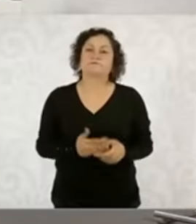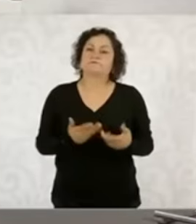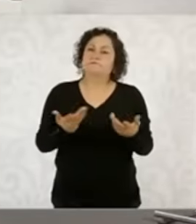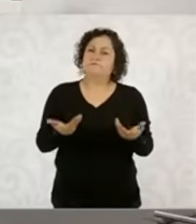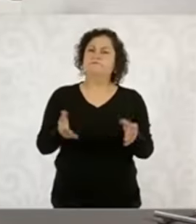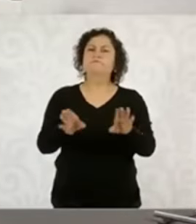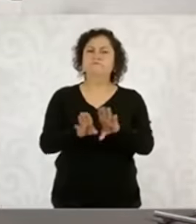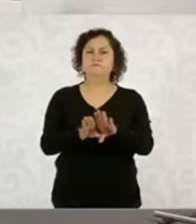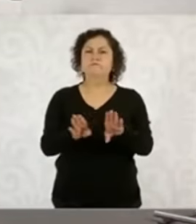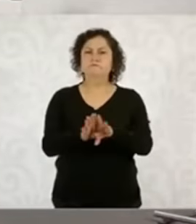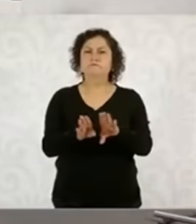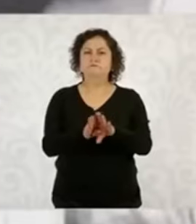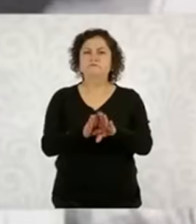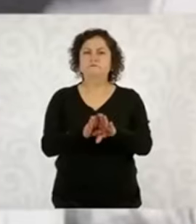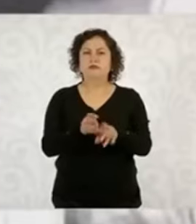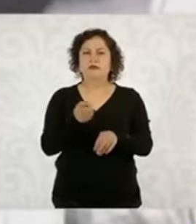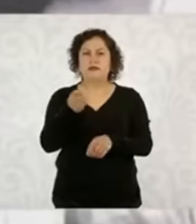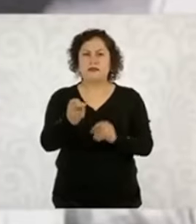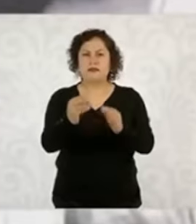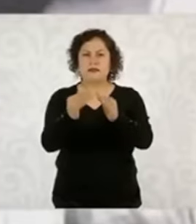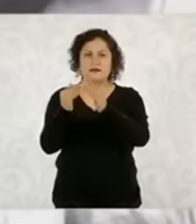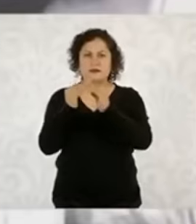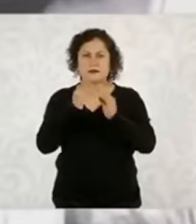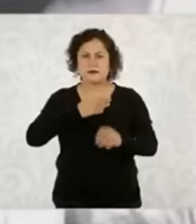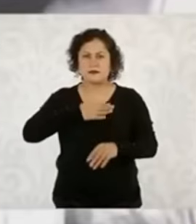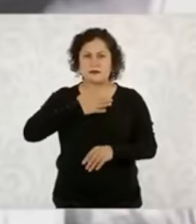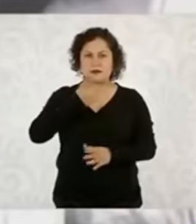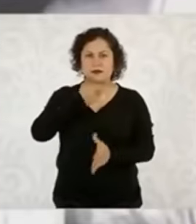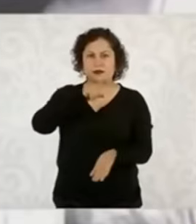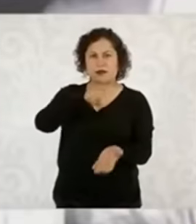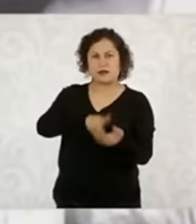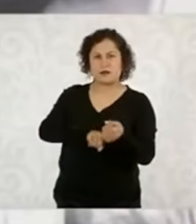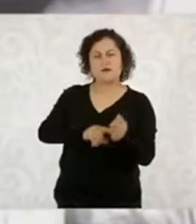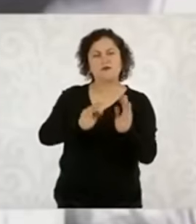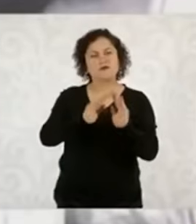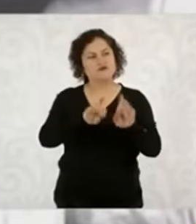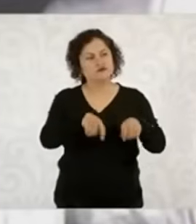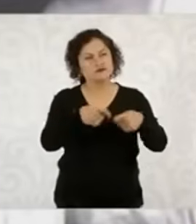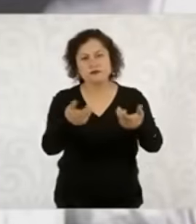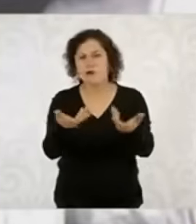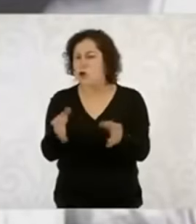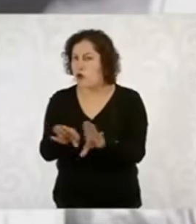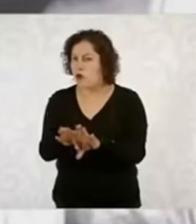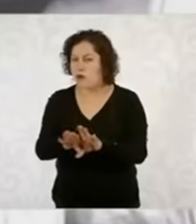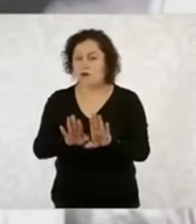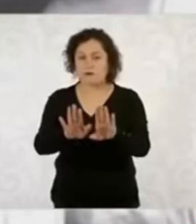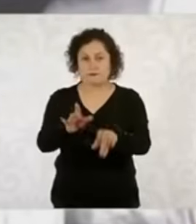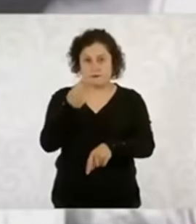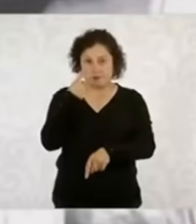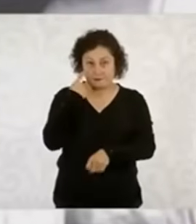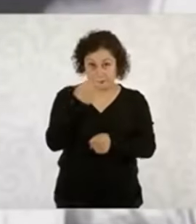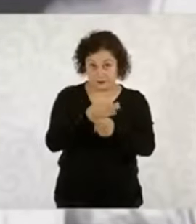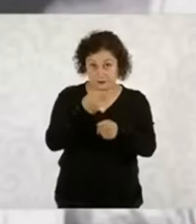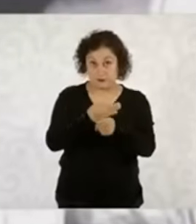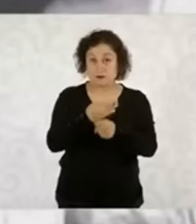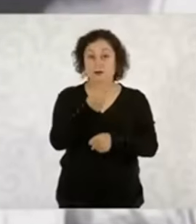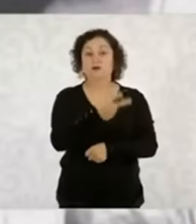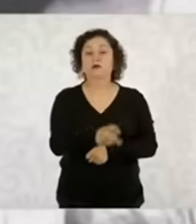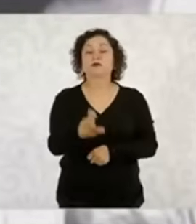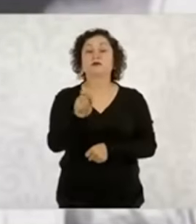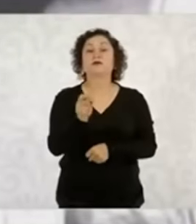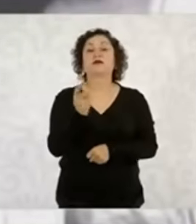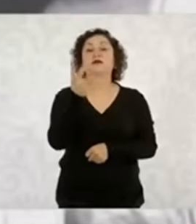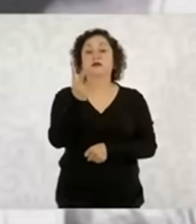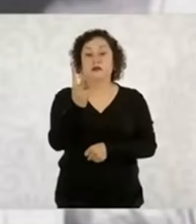de vivienda para el bienestar en las unidades habitacionales? Actualmente tenemos 222